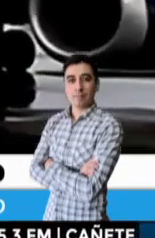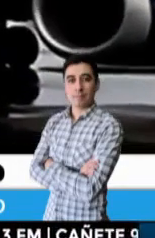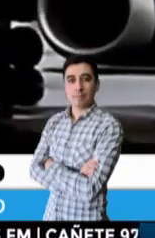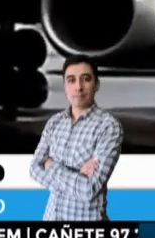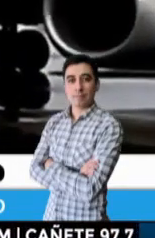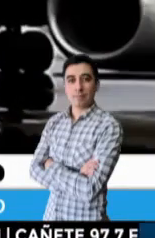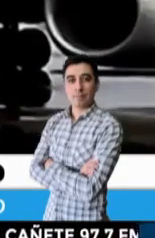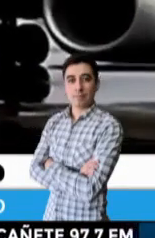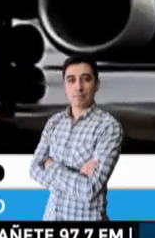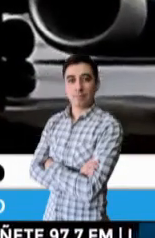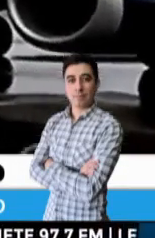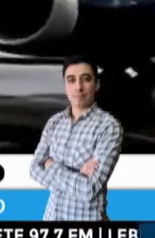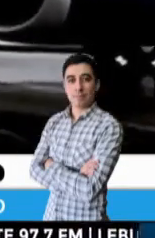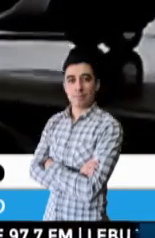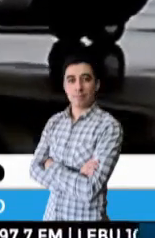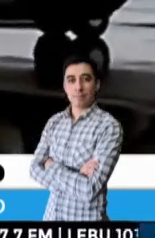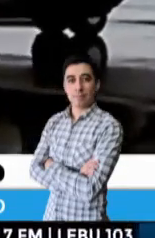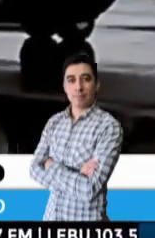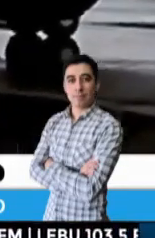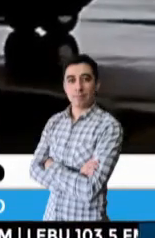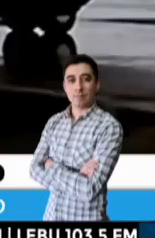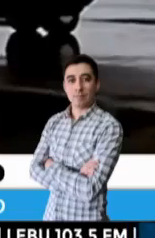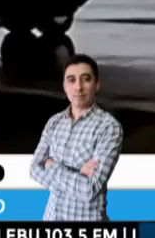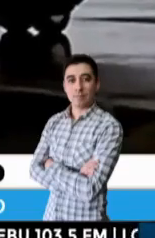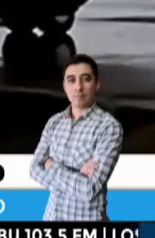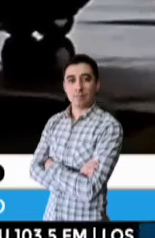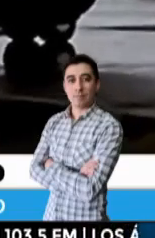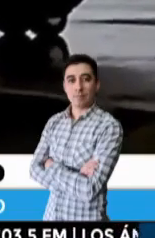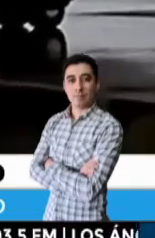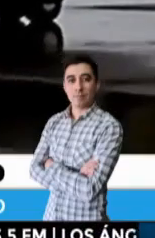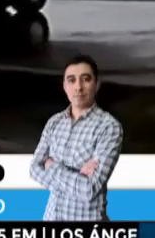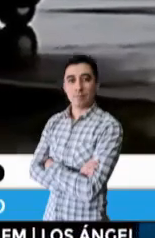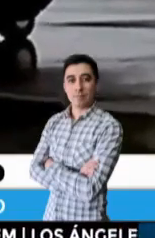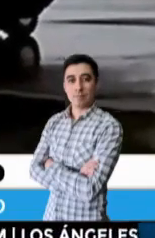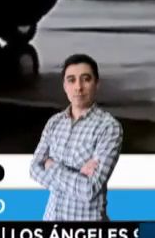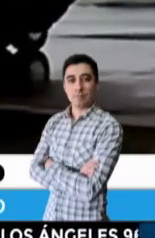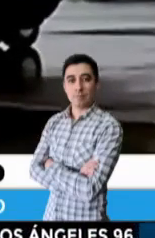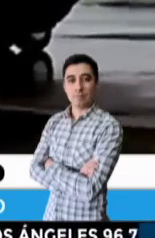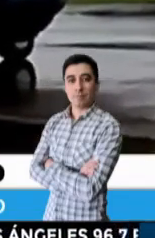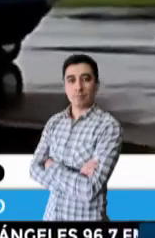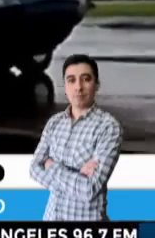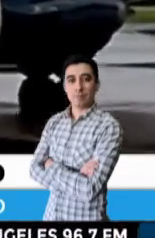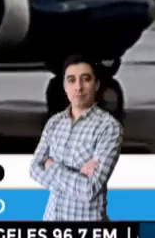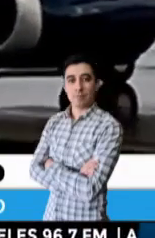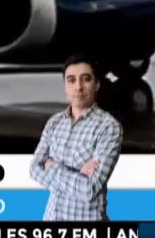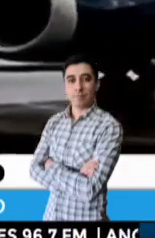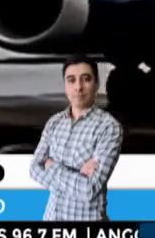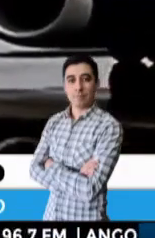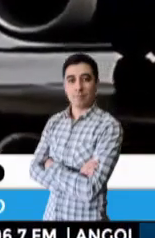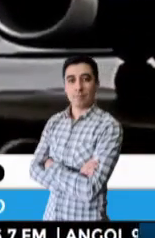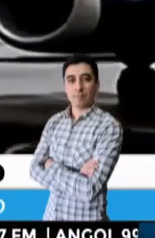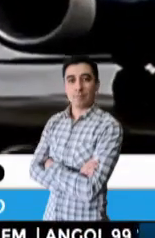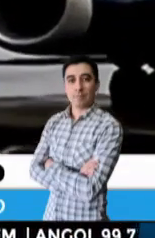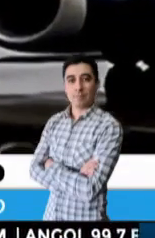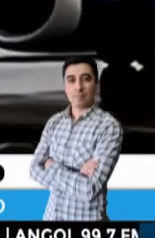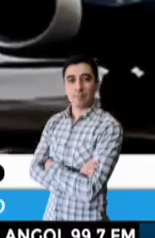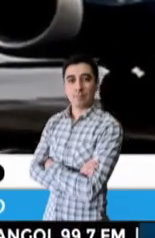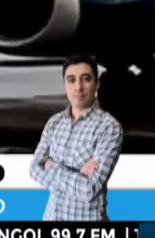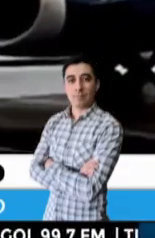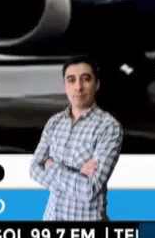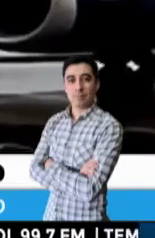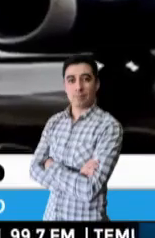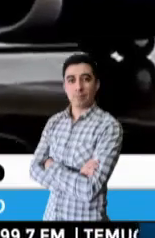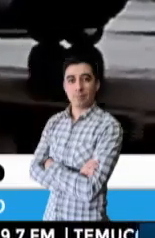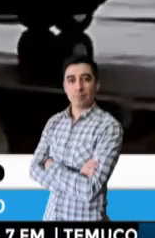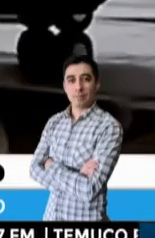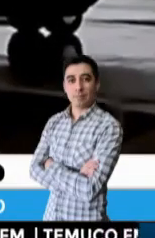al interior del aeropuerto. Hemos visto harto movimiento de las fuerzas militares, también de carabineros, para poder